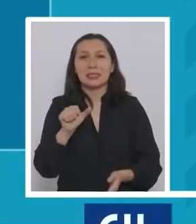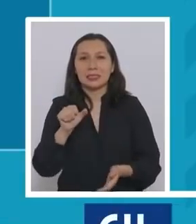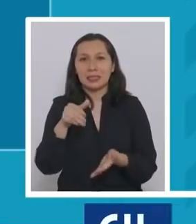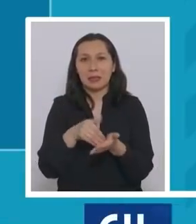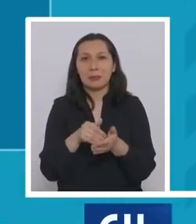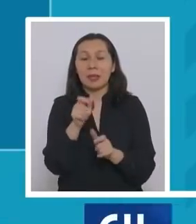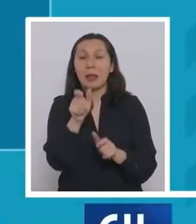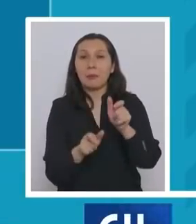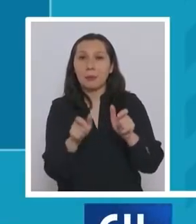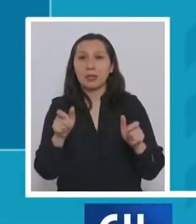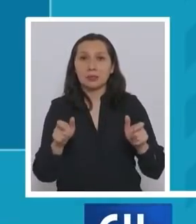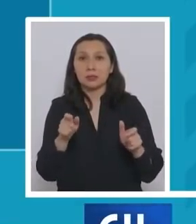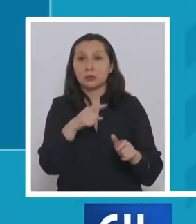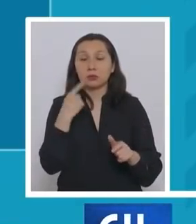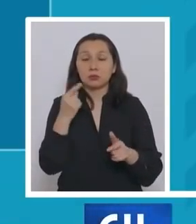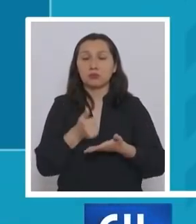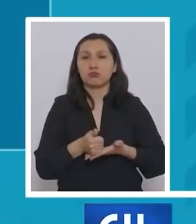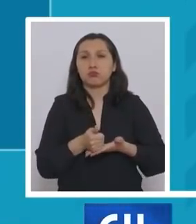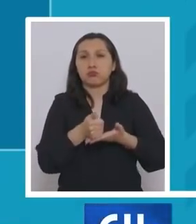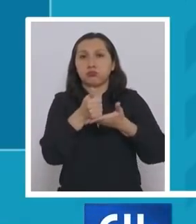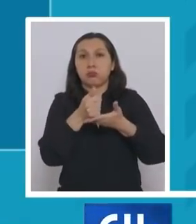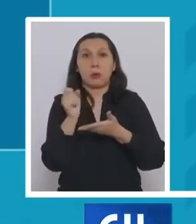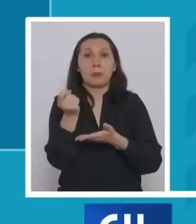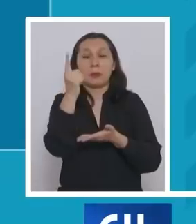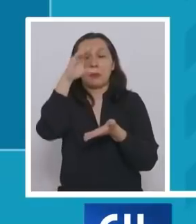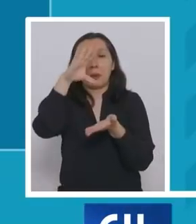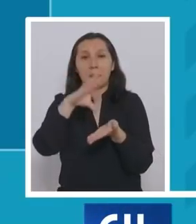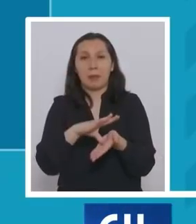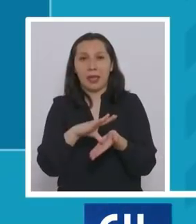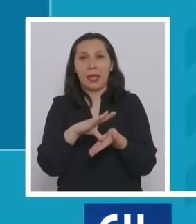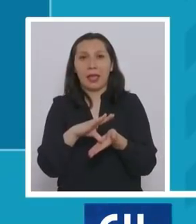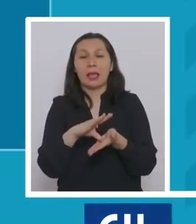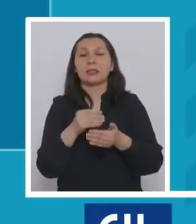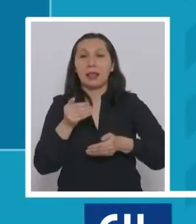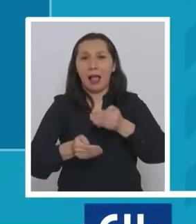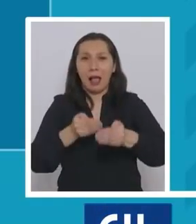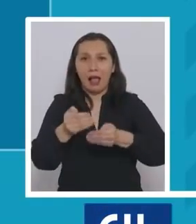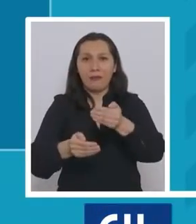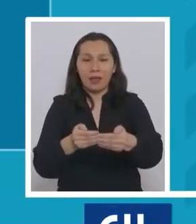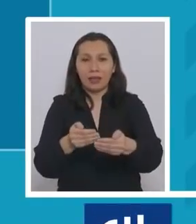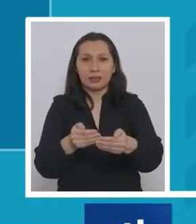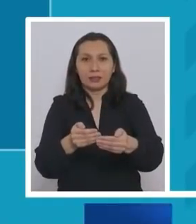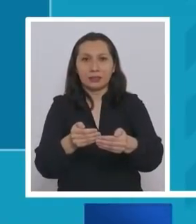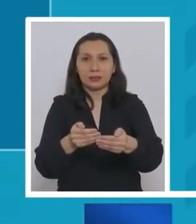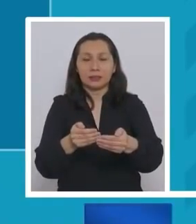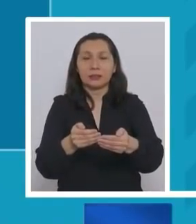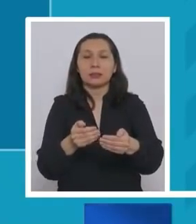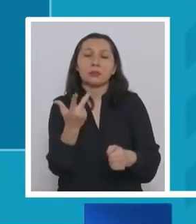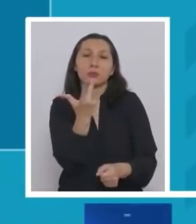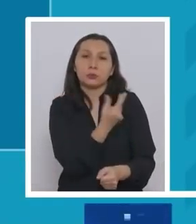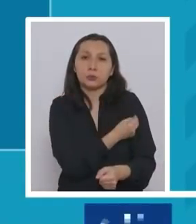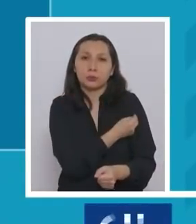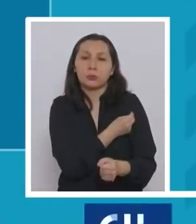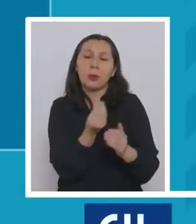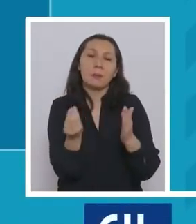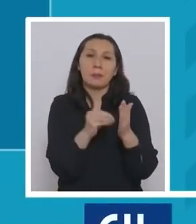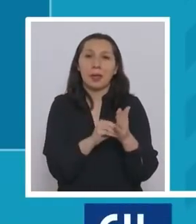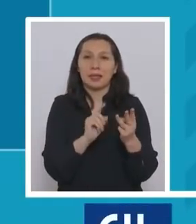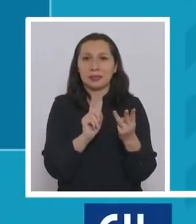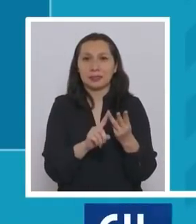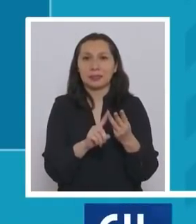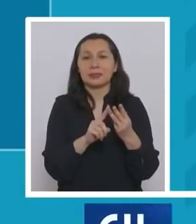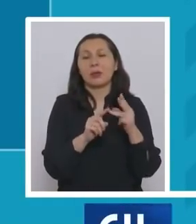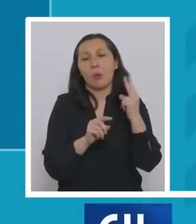11.600.000 personas, lo que nos posiciona como el primer país en el avance con la dosis adicional